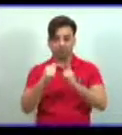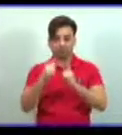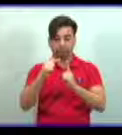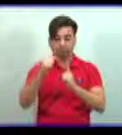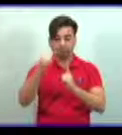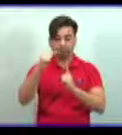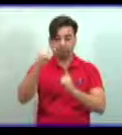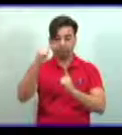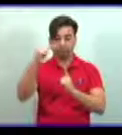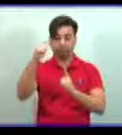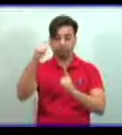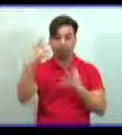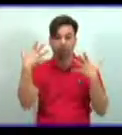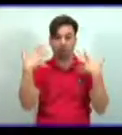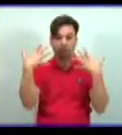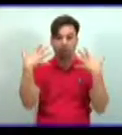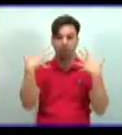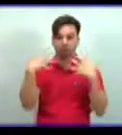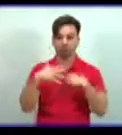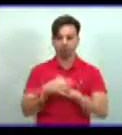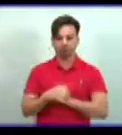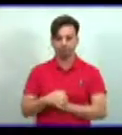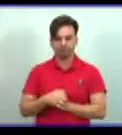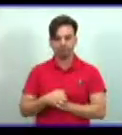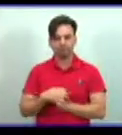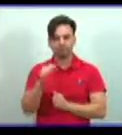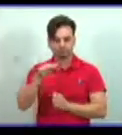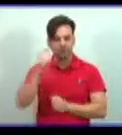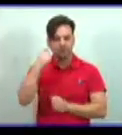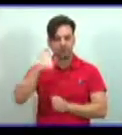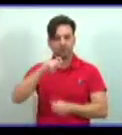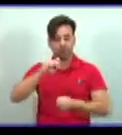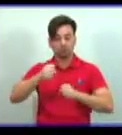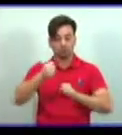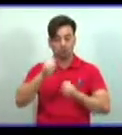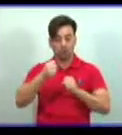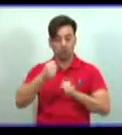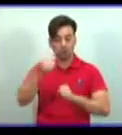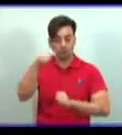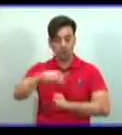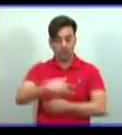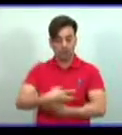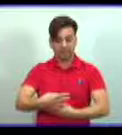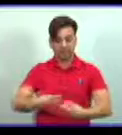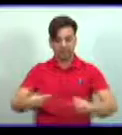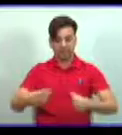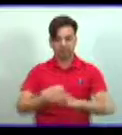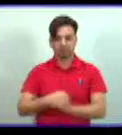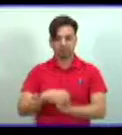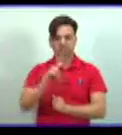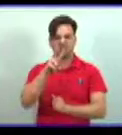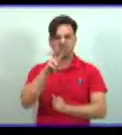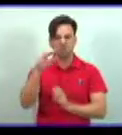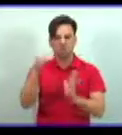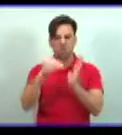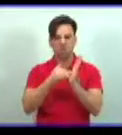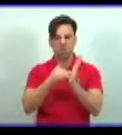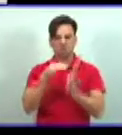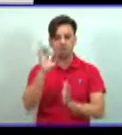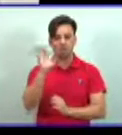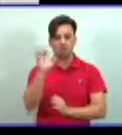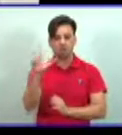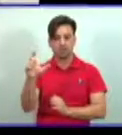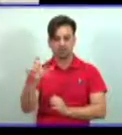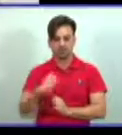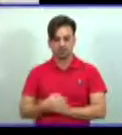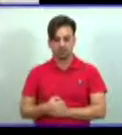gracias a ella se regula la temperatura en la Tierra. Esta capa puede llegar a tener temperaturas de más de 2000 grados centígrados.